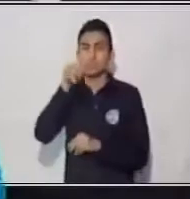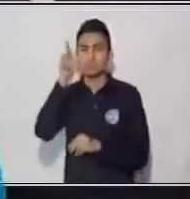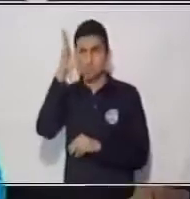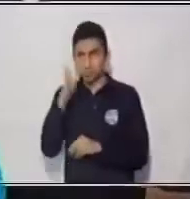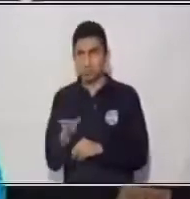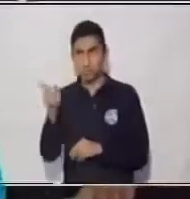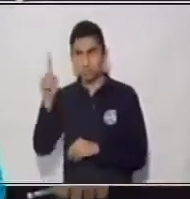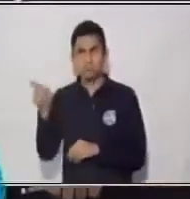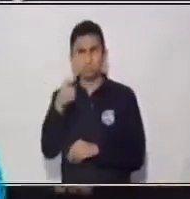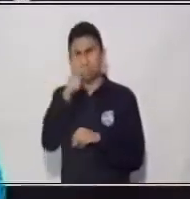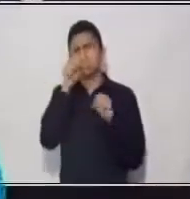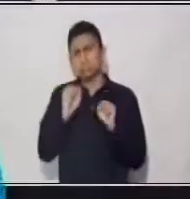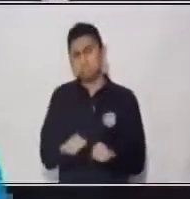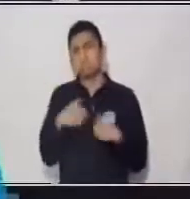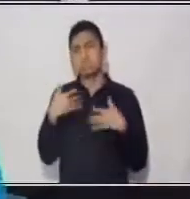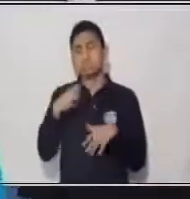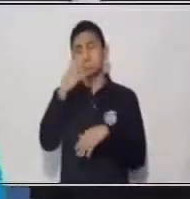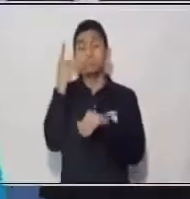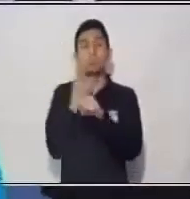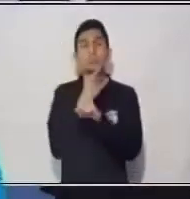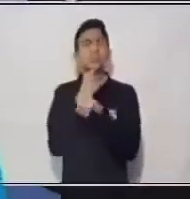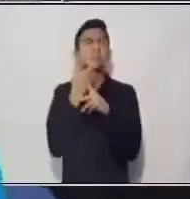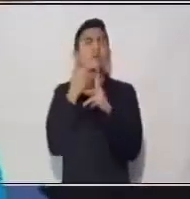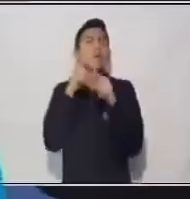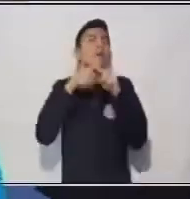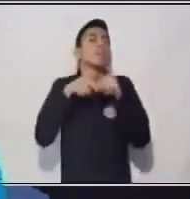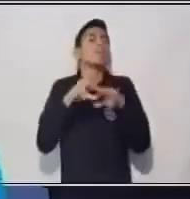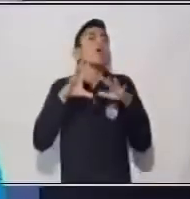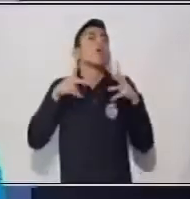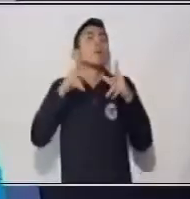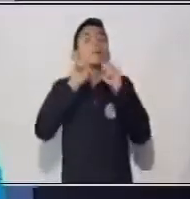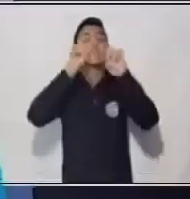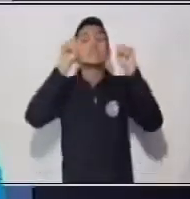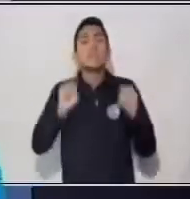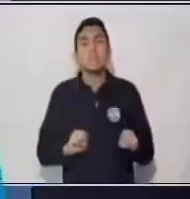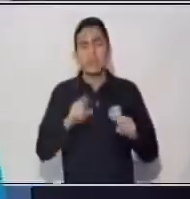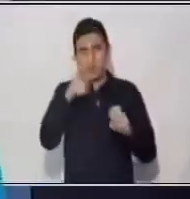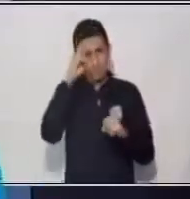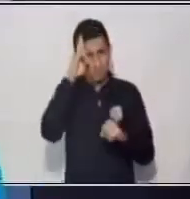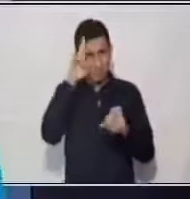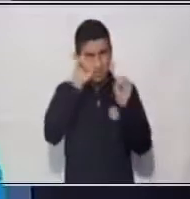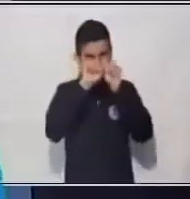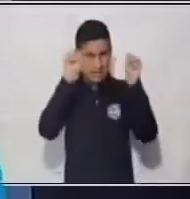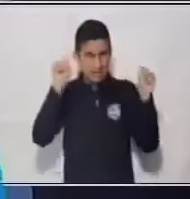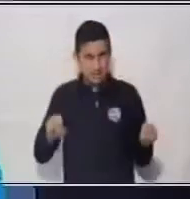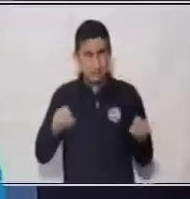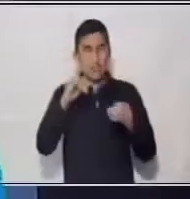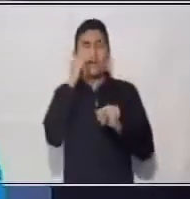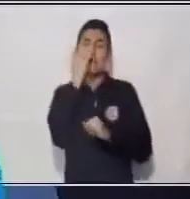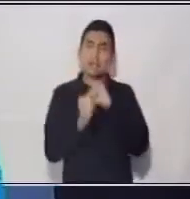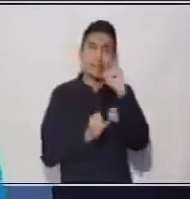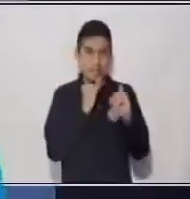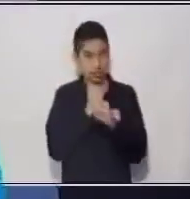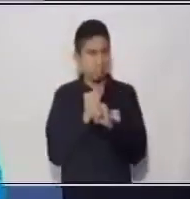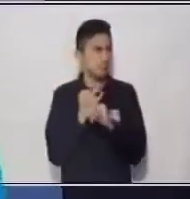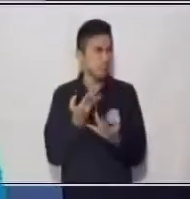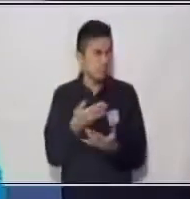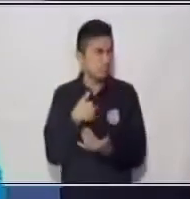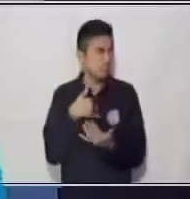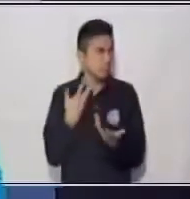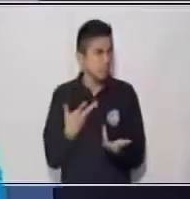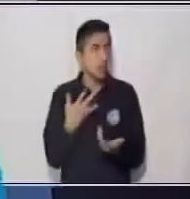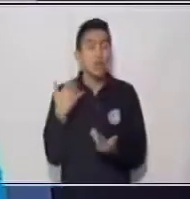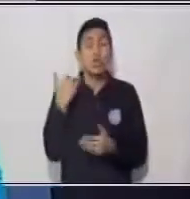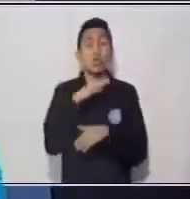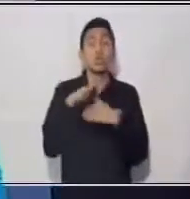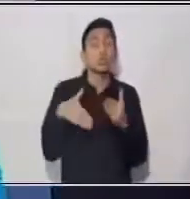Nosotros podemos establecer, de acuerdo al sistema internacional, ¿recuerdas el sistema internacional? Establece que todo se